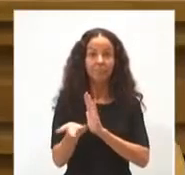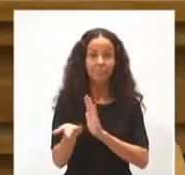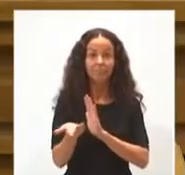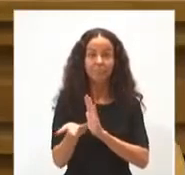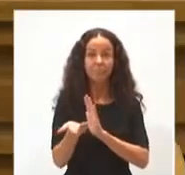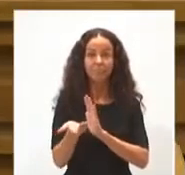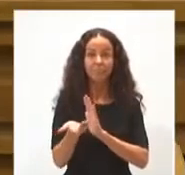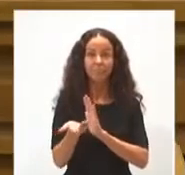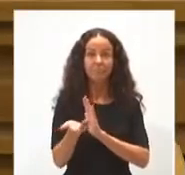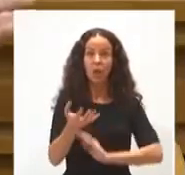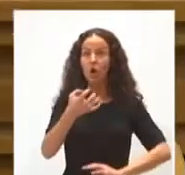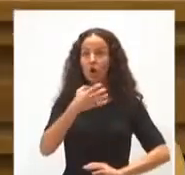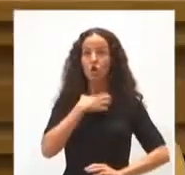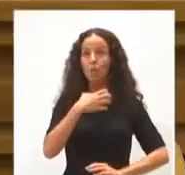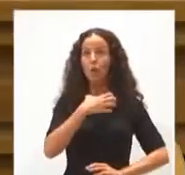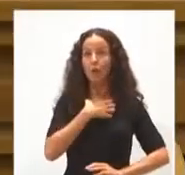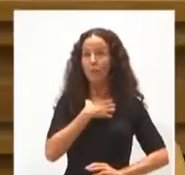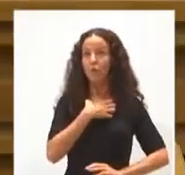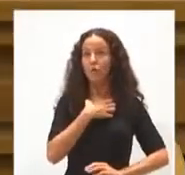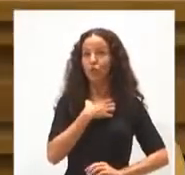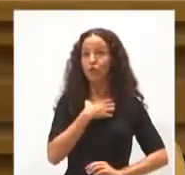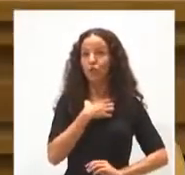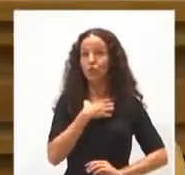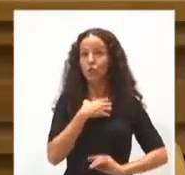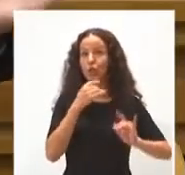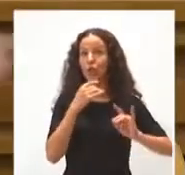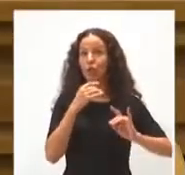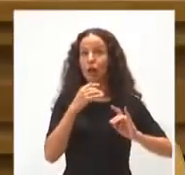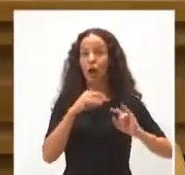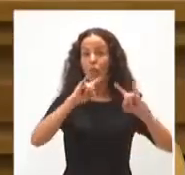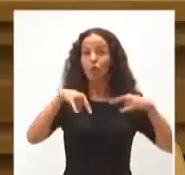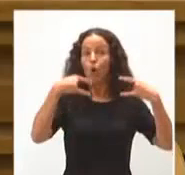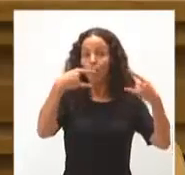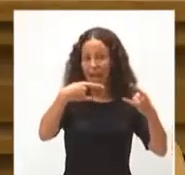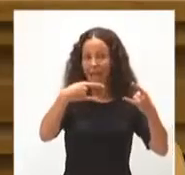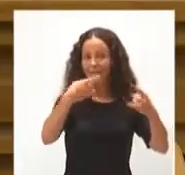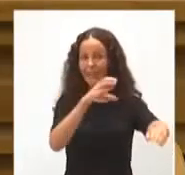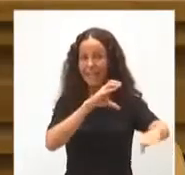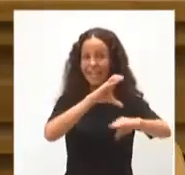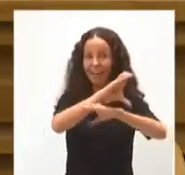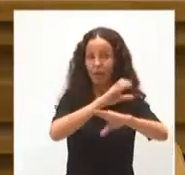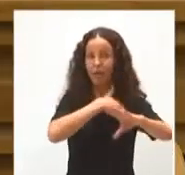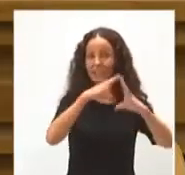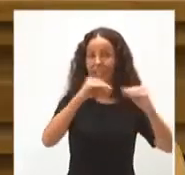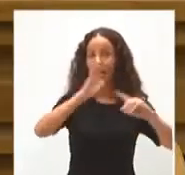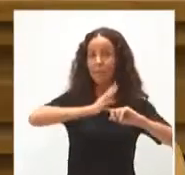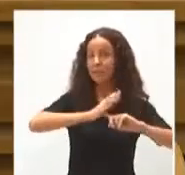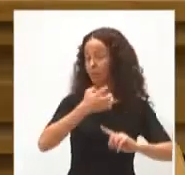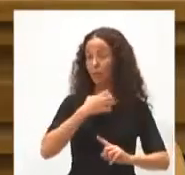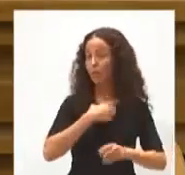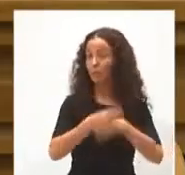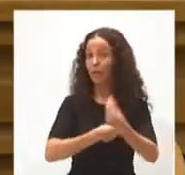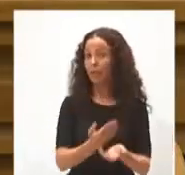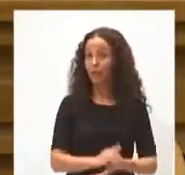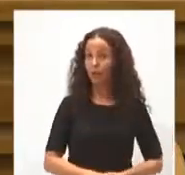no podríamos haber doblado como hemos hecho por ejemplo la financiación a la universidad de castilla-la mancha no no por